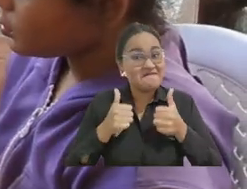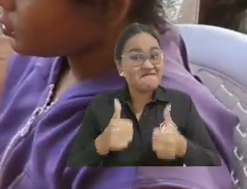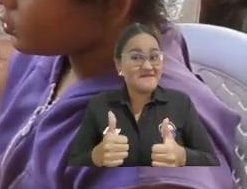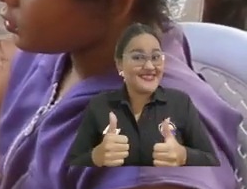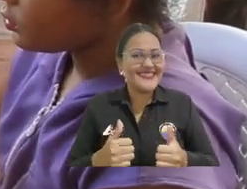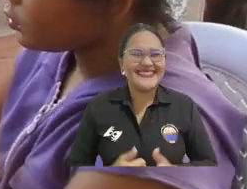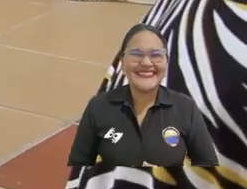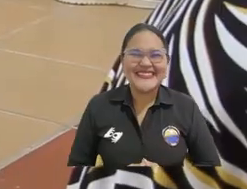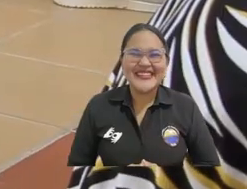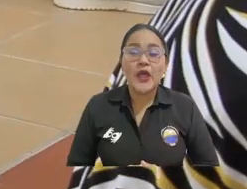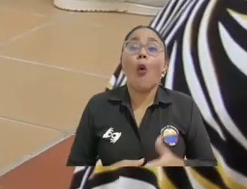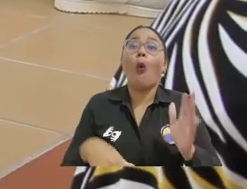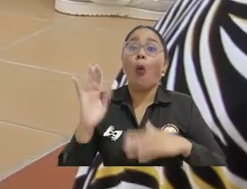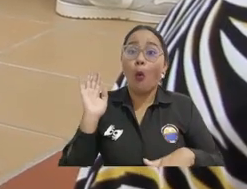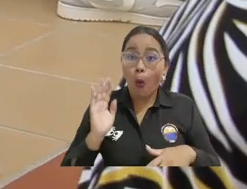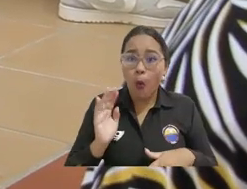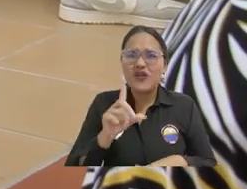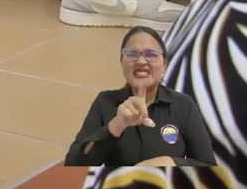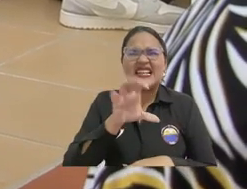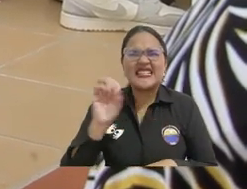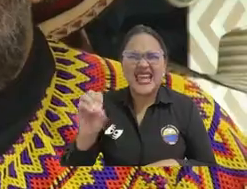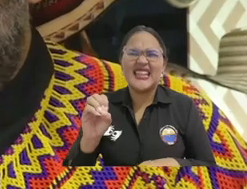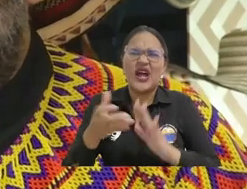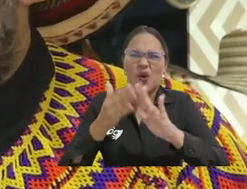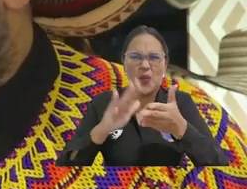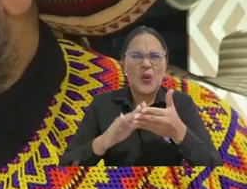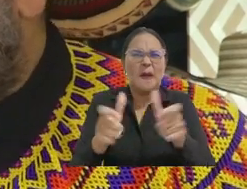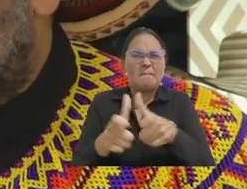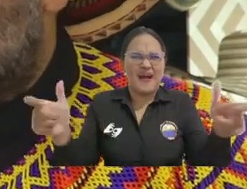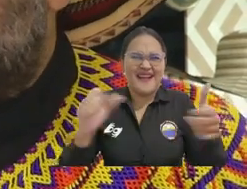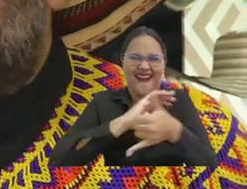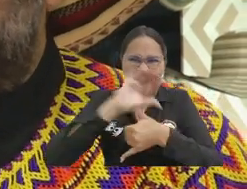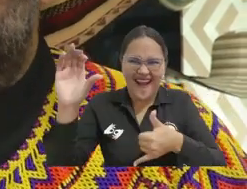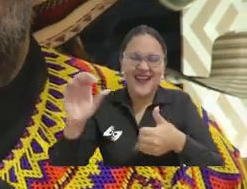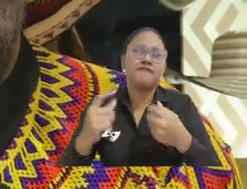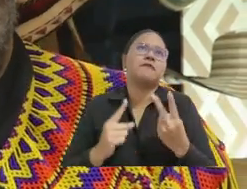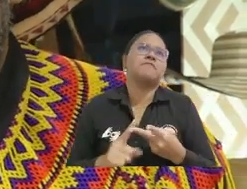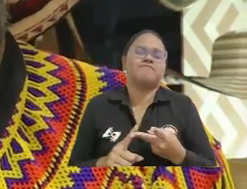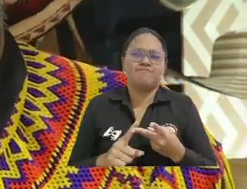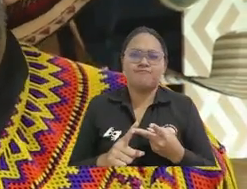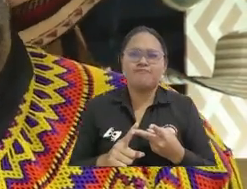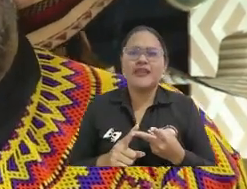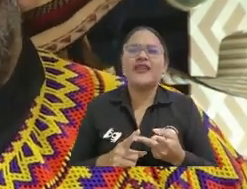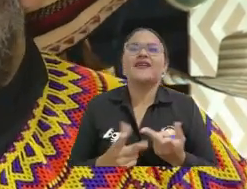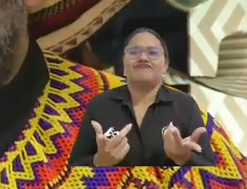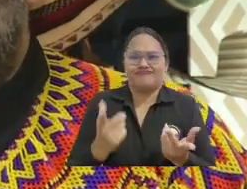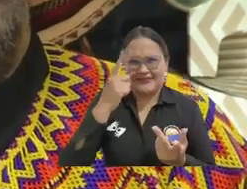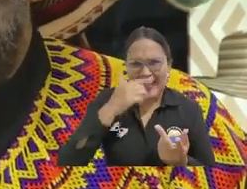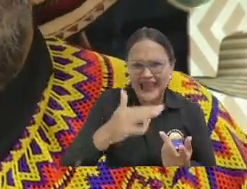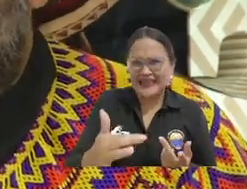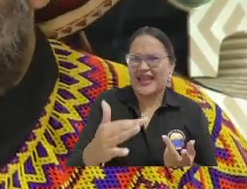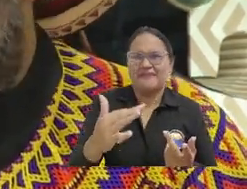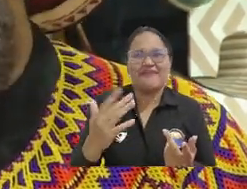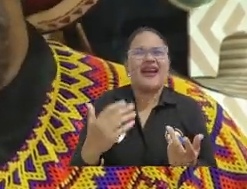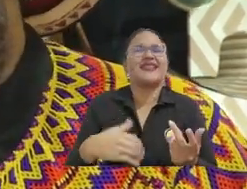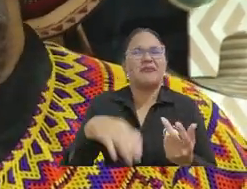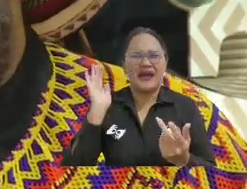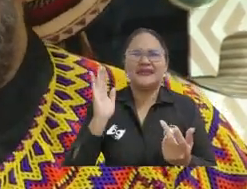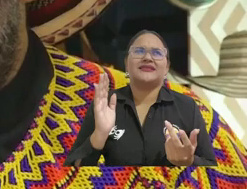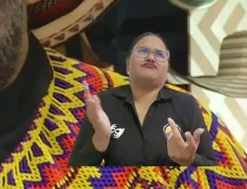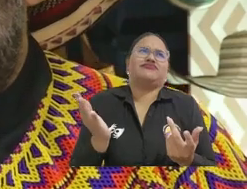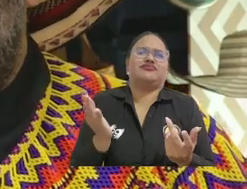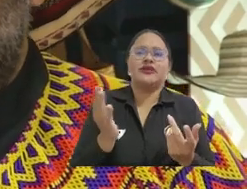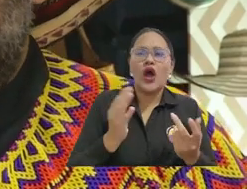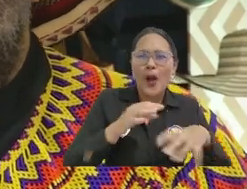para toda la sociedad, digamos, del Caribe colombiano. Vamos a tener más de 60 comunidades de todo el Caribe colombiano, en total más